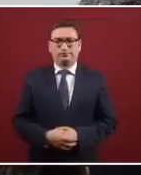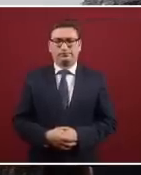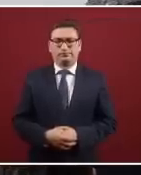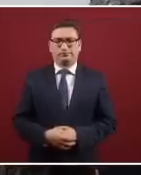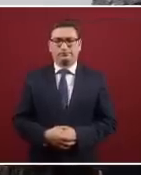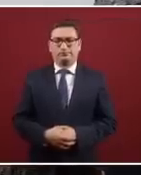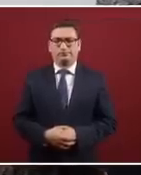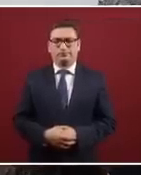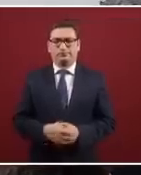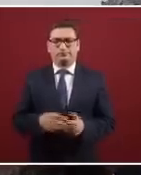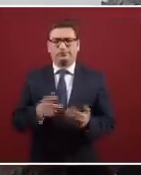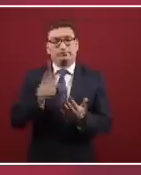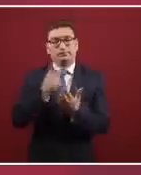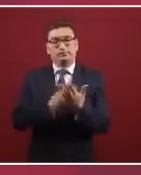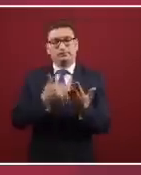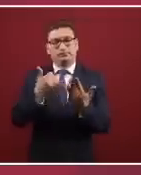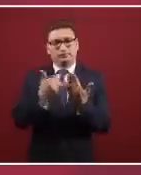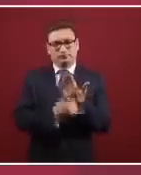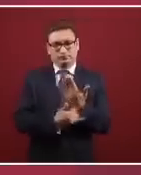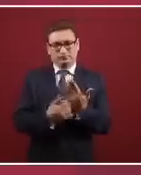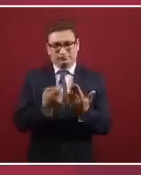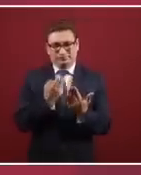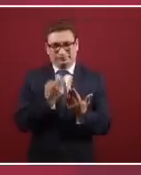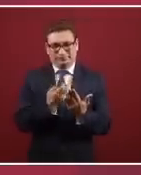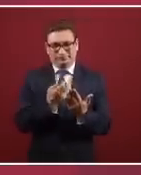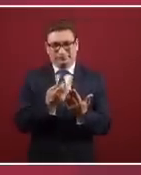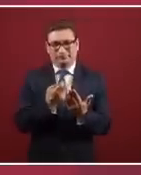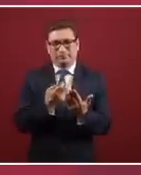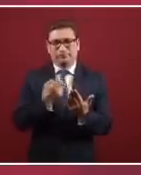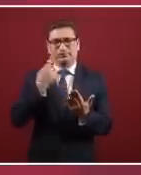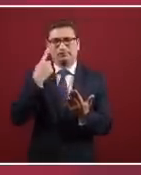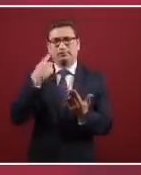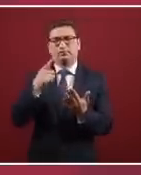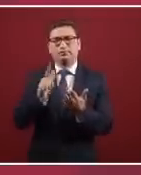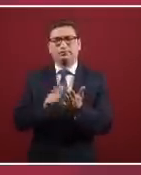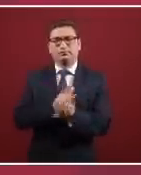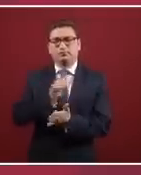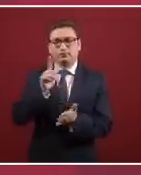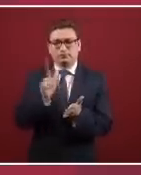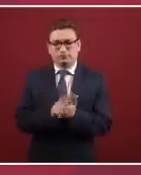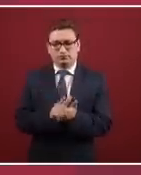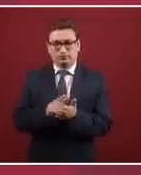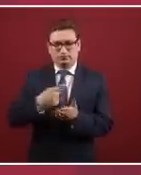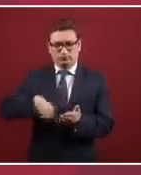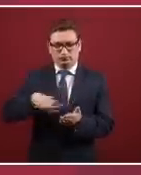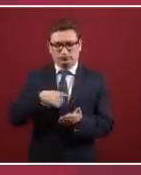en el proyecto de iniciativa de ley que enviamos